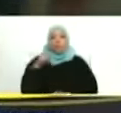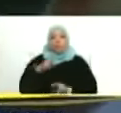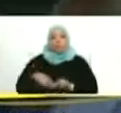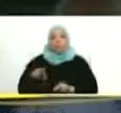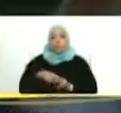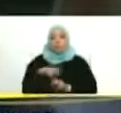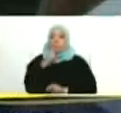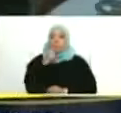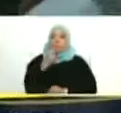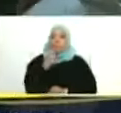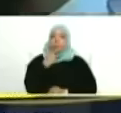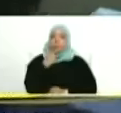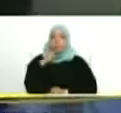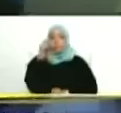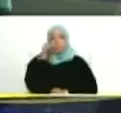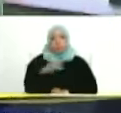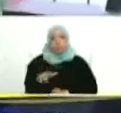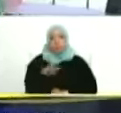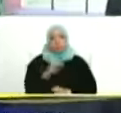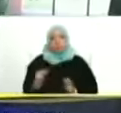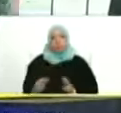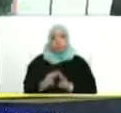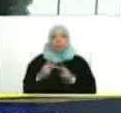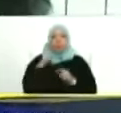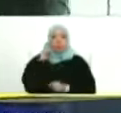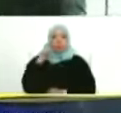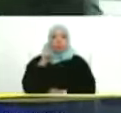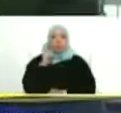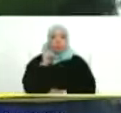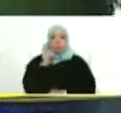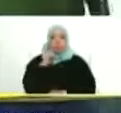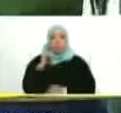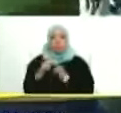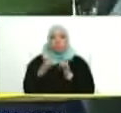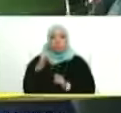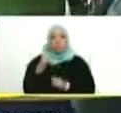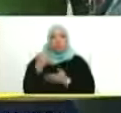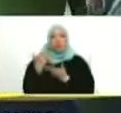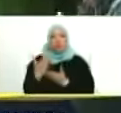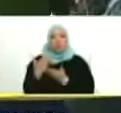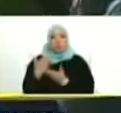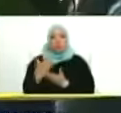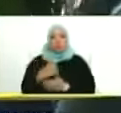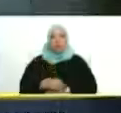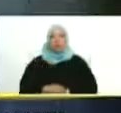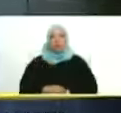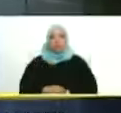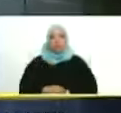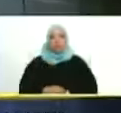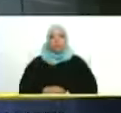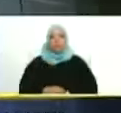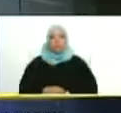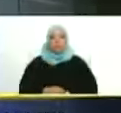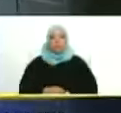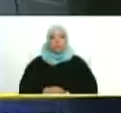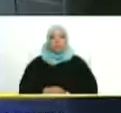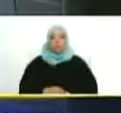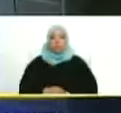un espacio de encuentro de parto humanizado y lactancia materna, señor presidente. Vamos a dar nuestra